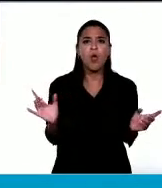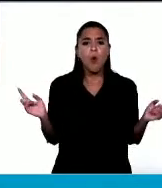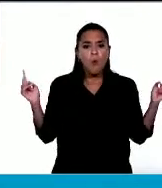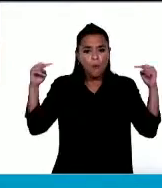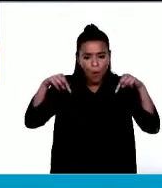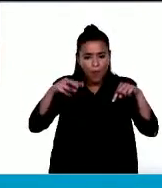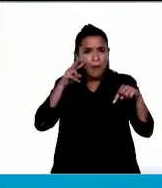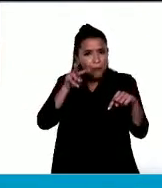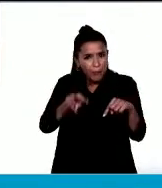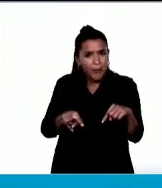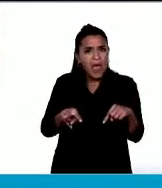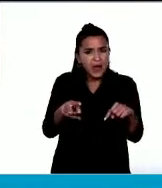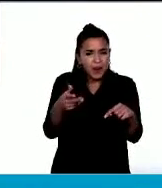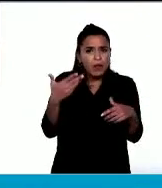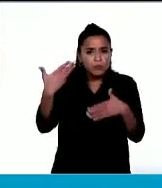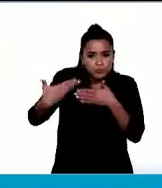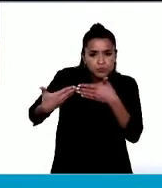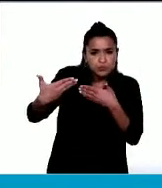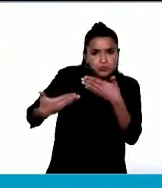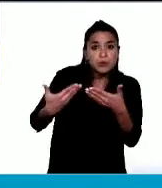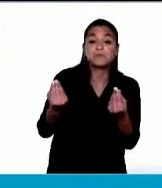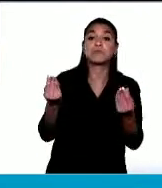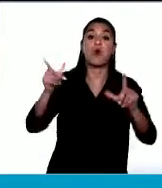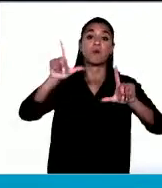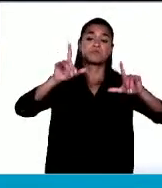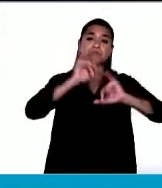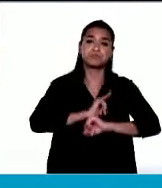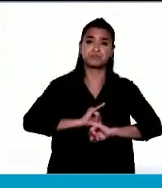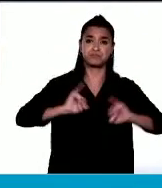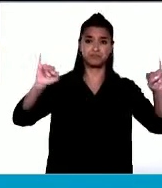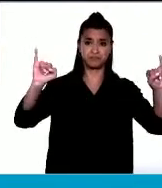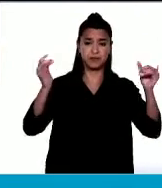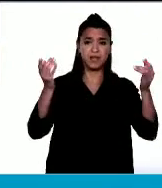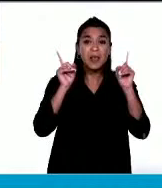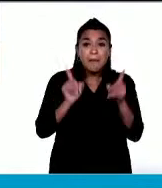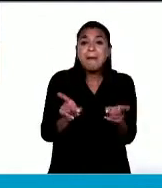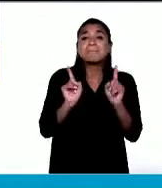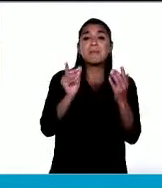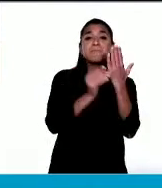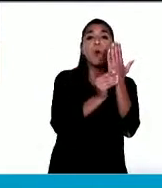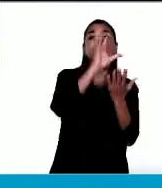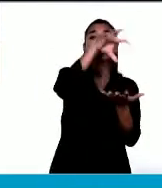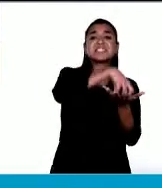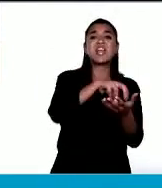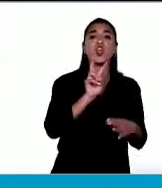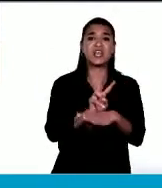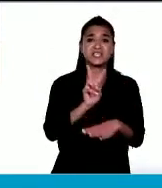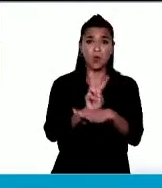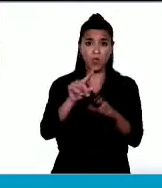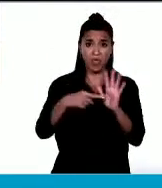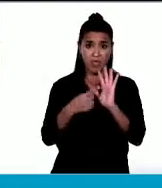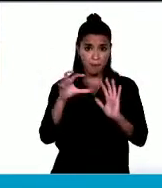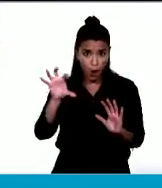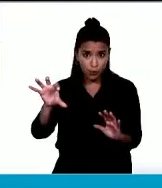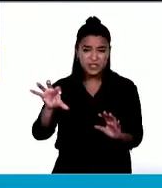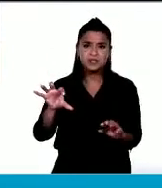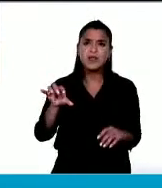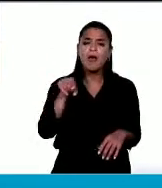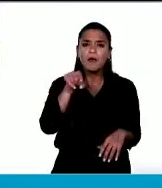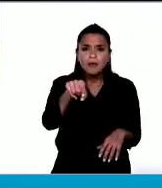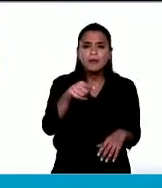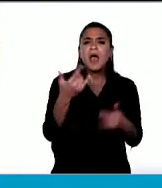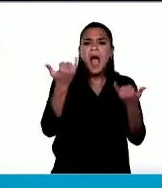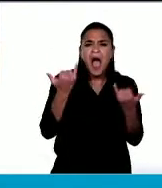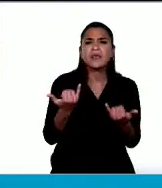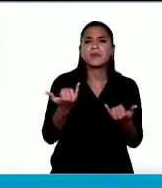hechos es necesario cuando de los medios de comunicación y desde el propio Ministerio de Seguridad de la provincia se siguen abonando las